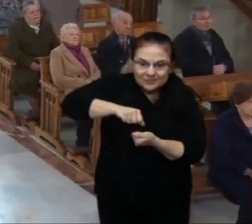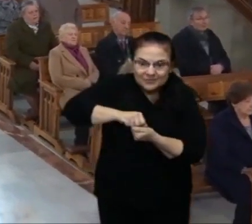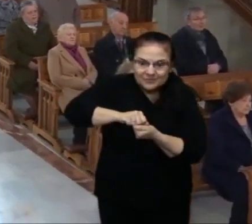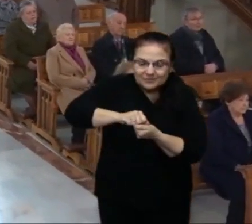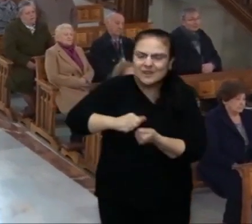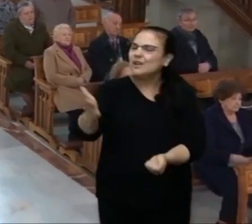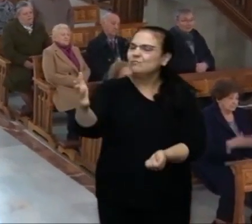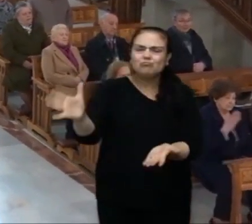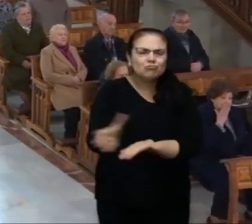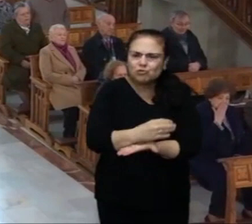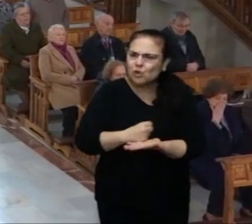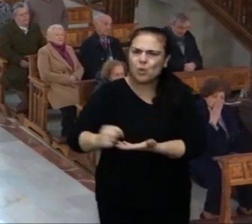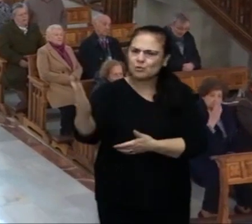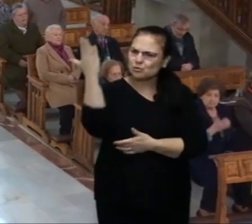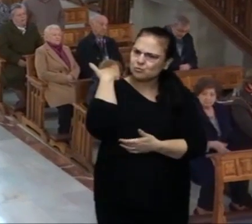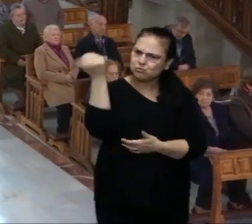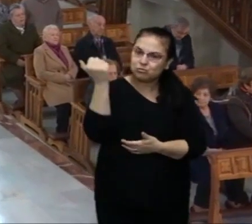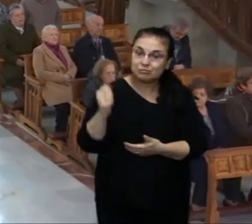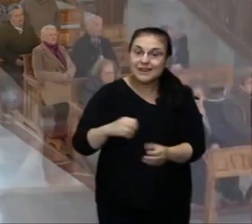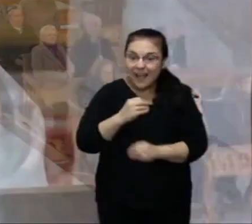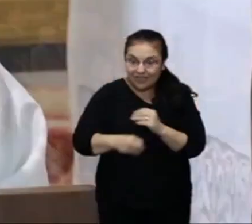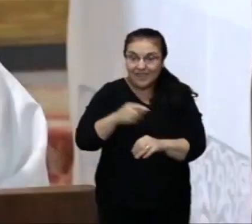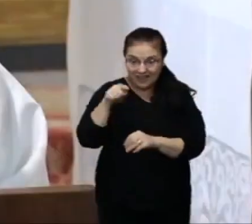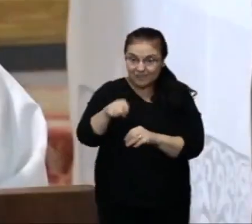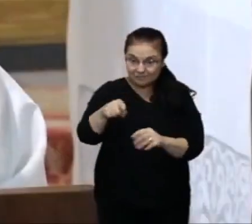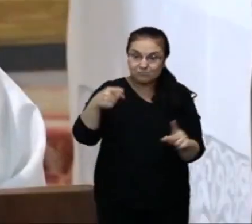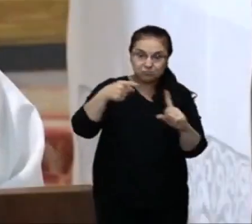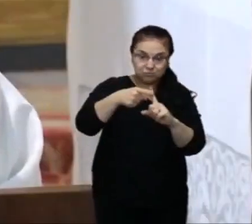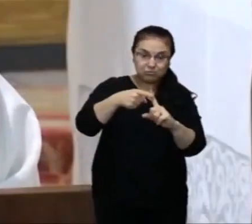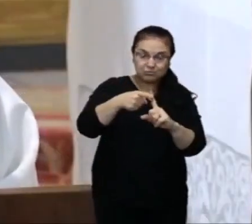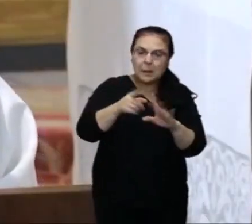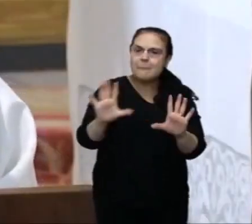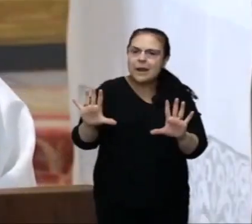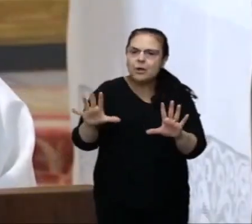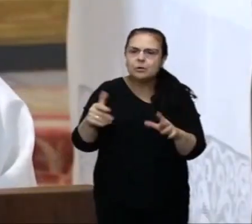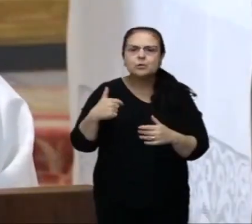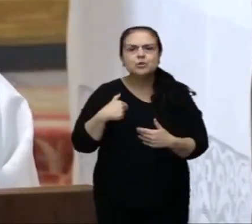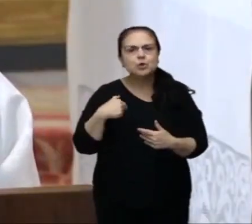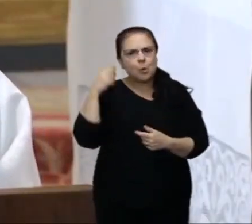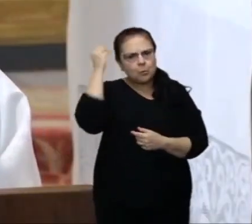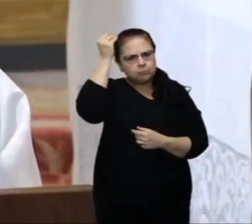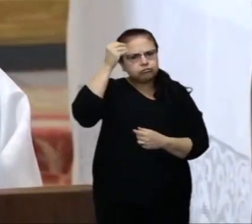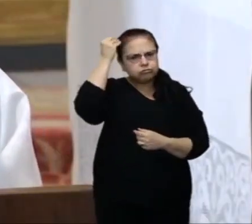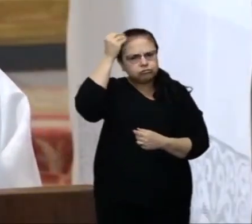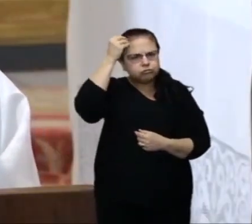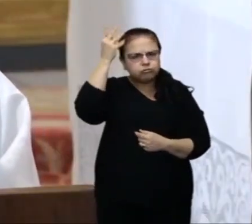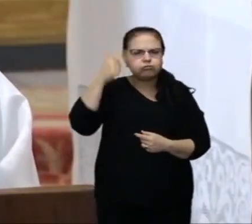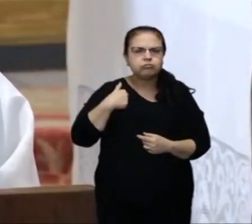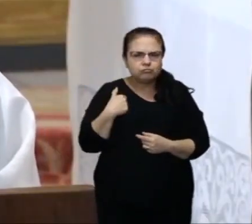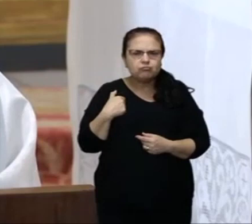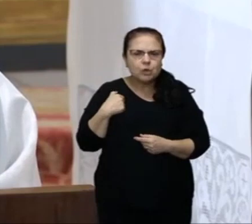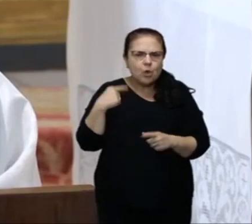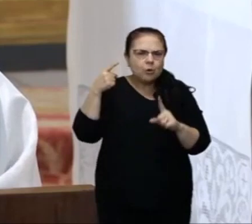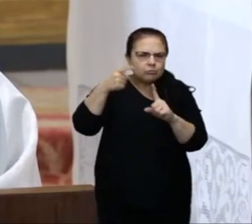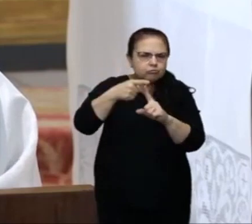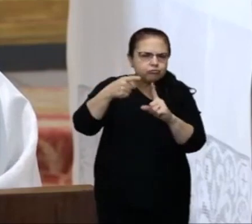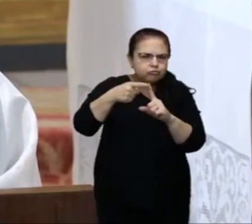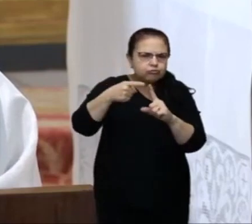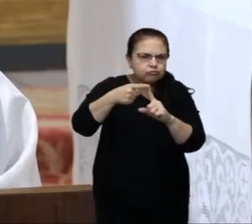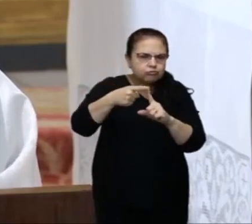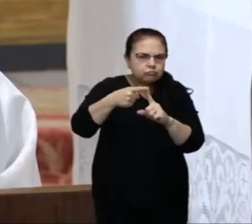Bautista, a realizar, a llevar a cabo esa misión, pero uno se tiene que preguntar: ¿hasta qué punto valoramos la misión que se nos